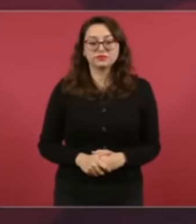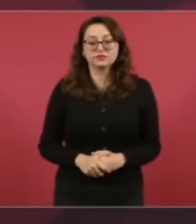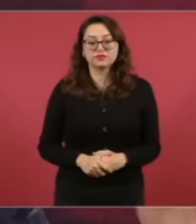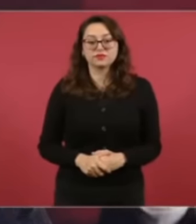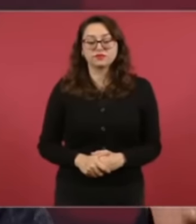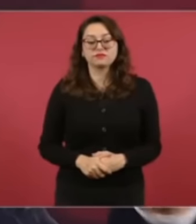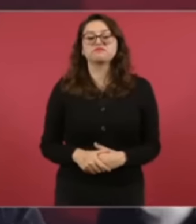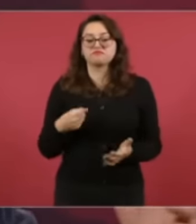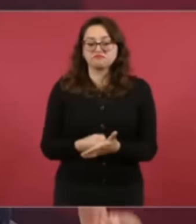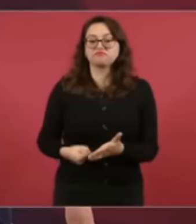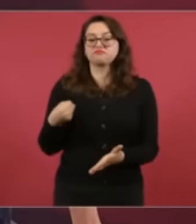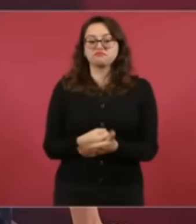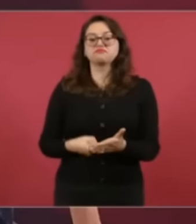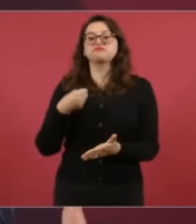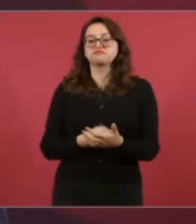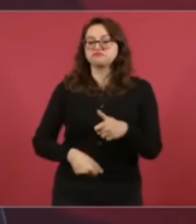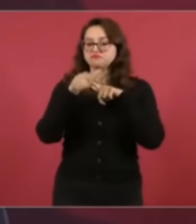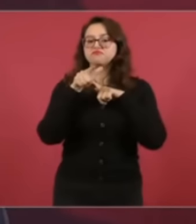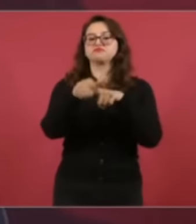Entonces, vamos adelante.